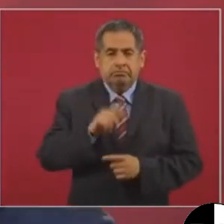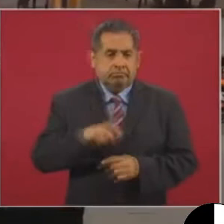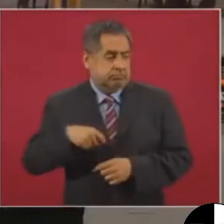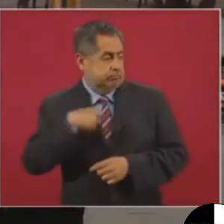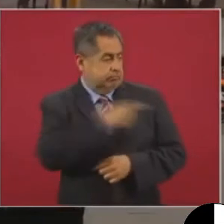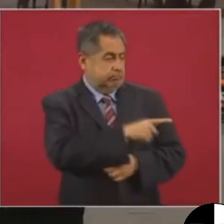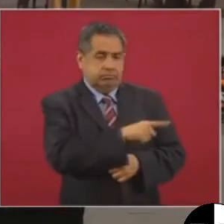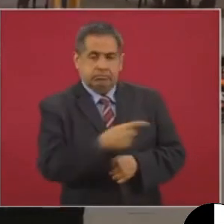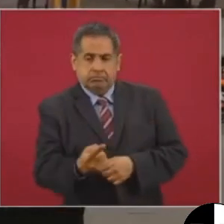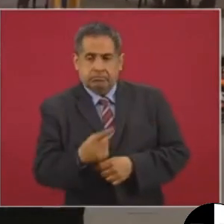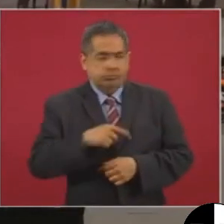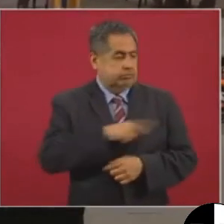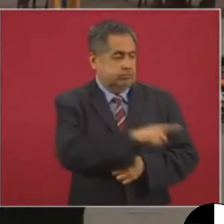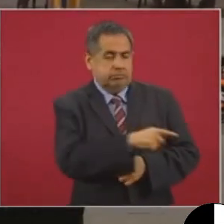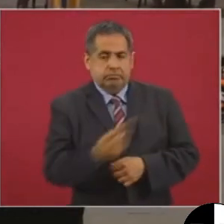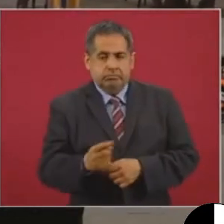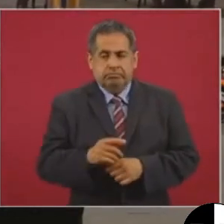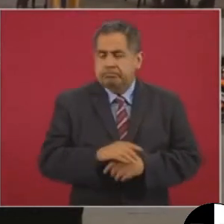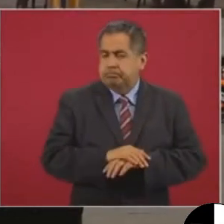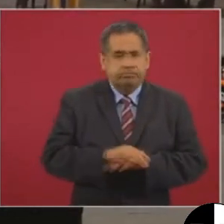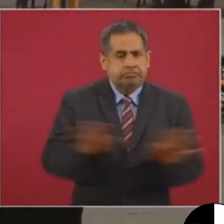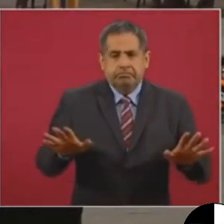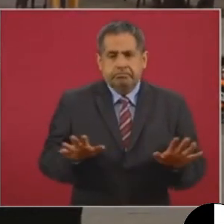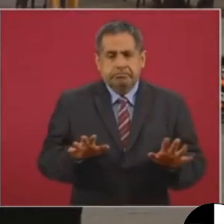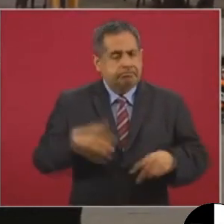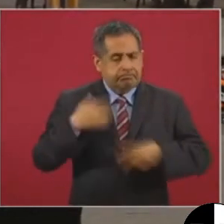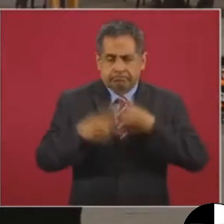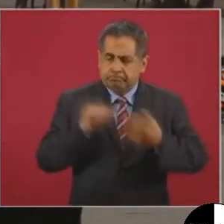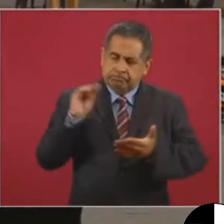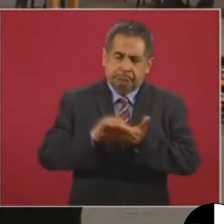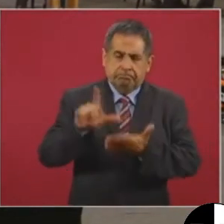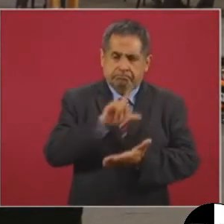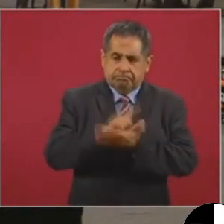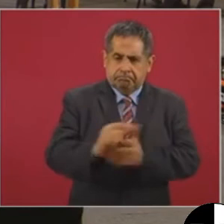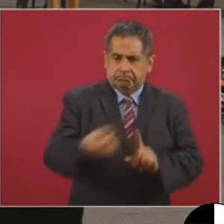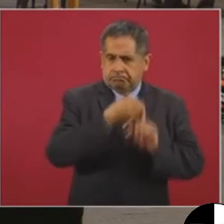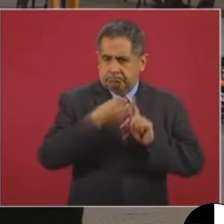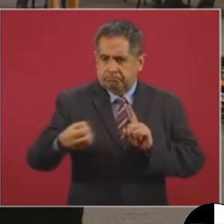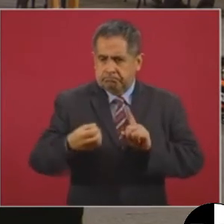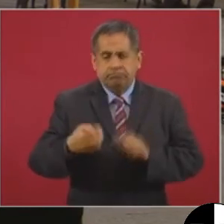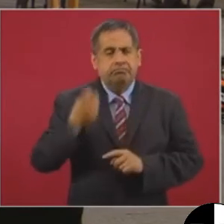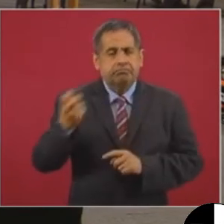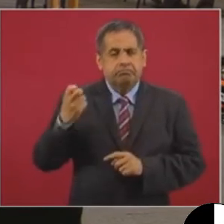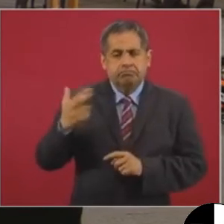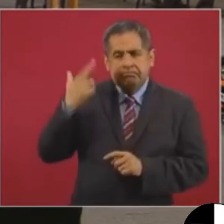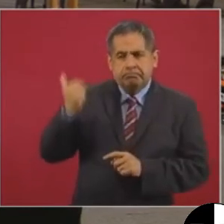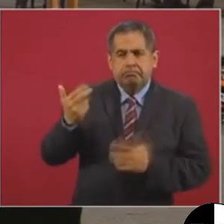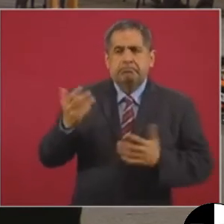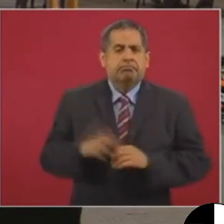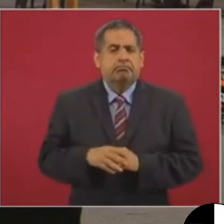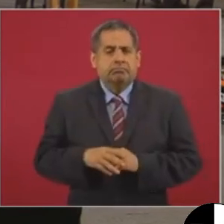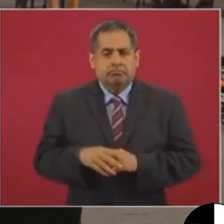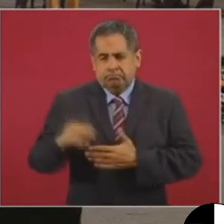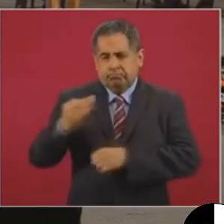Entonces vamos a ordenar esta situación. Este es el fundamento. Y vamos a